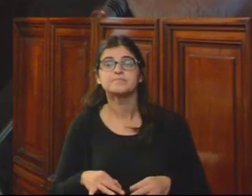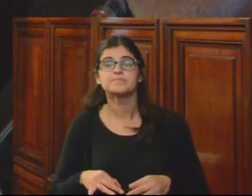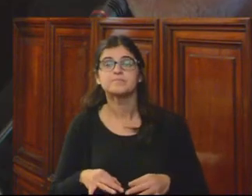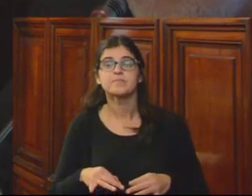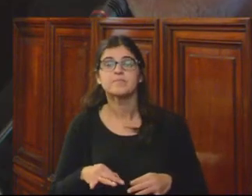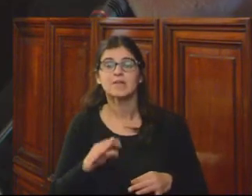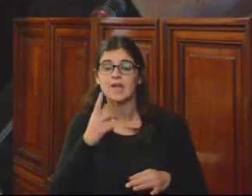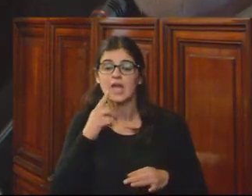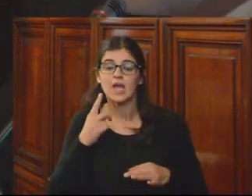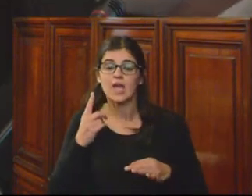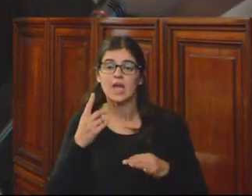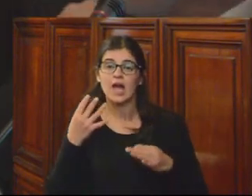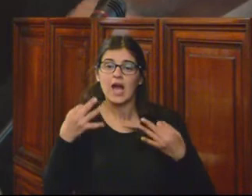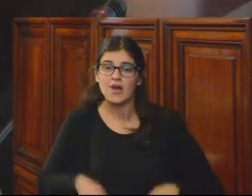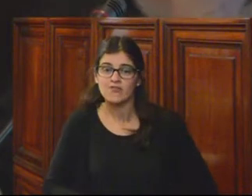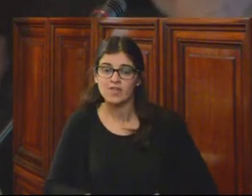que nos afirma de la